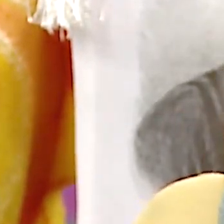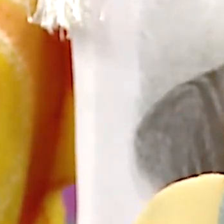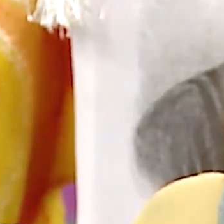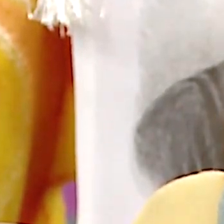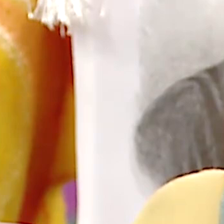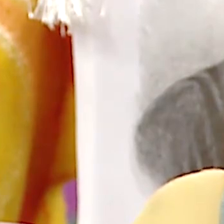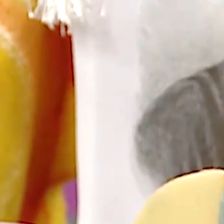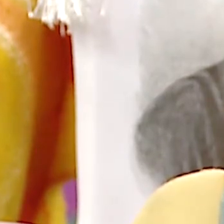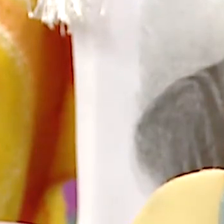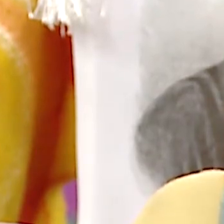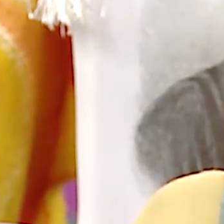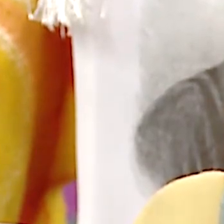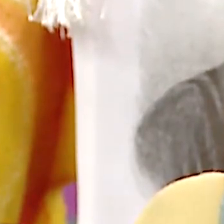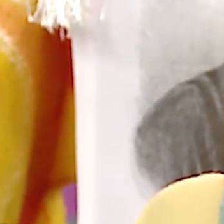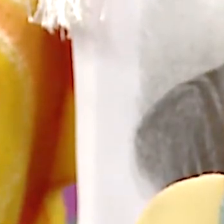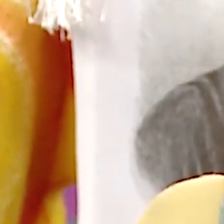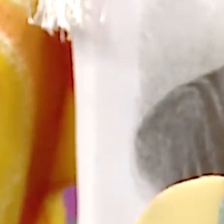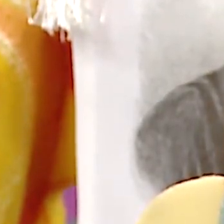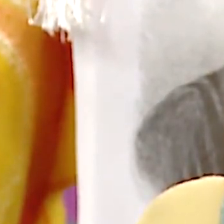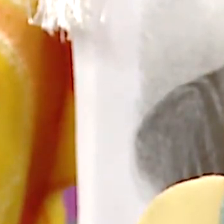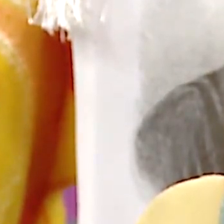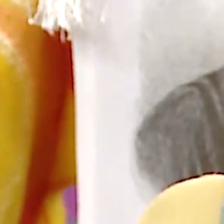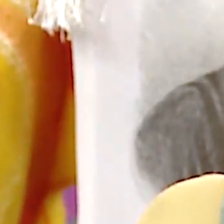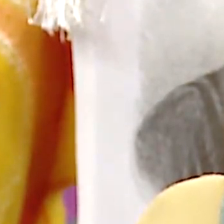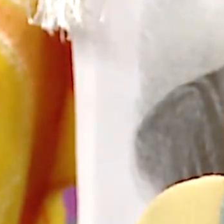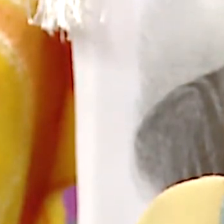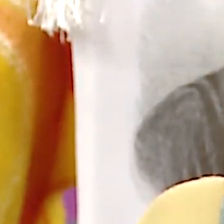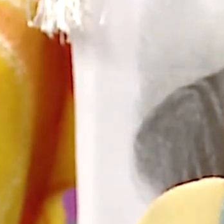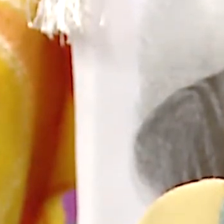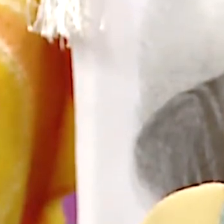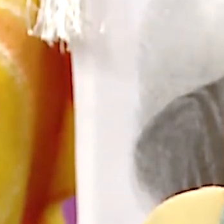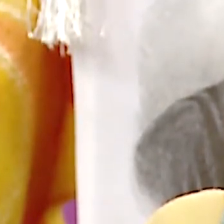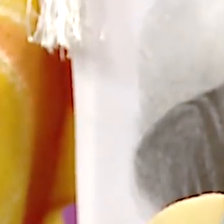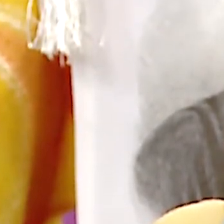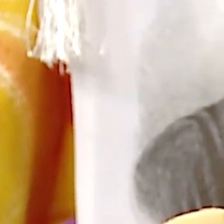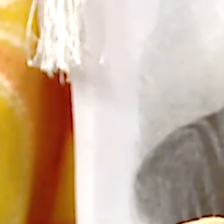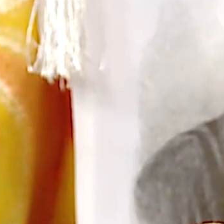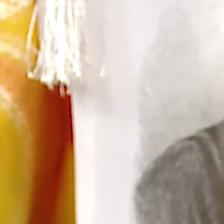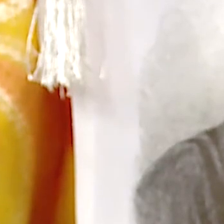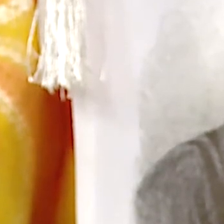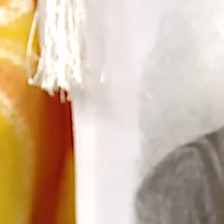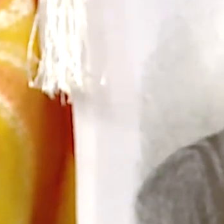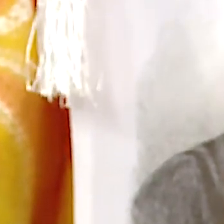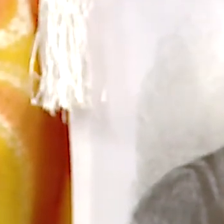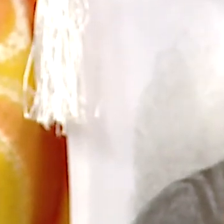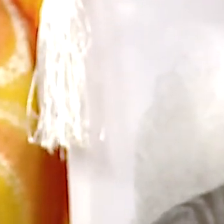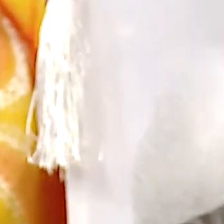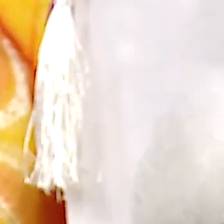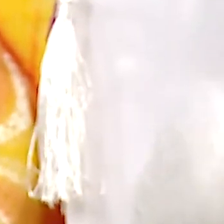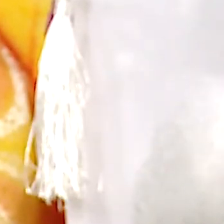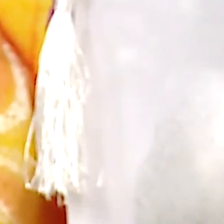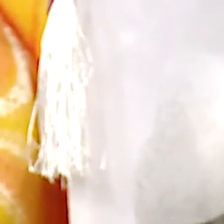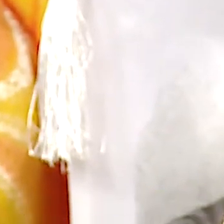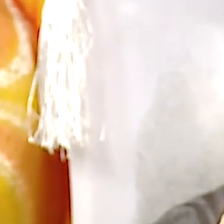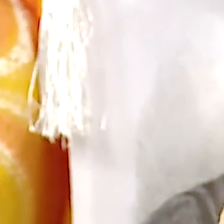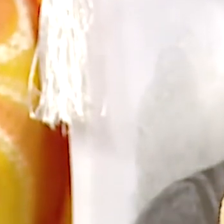hermanos. ¿Quién será? ¿Quién será este prócer que recordamos? ¿Se